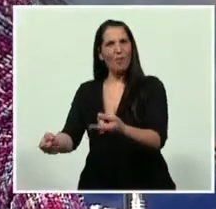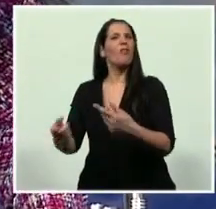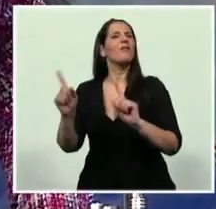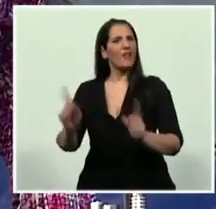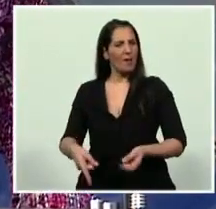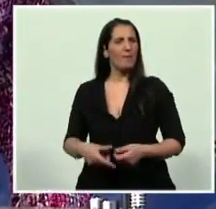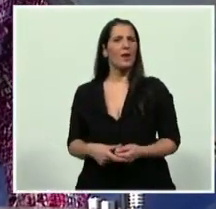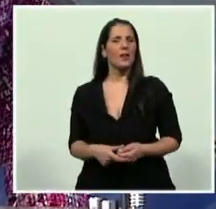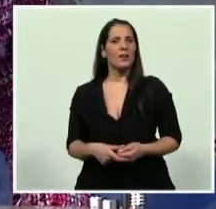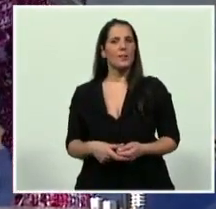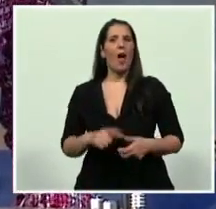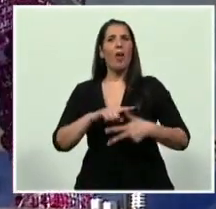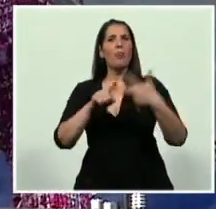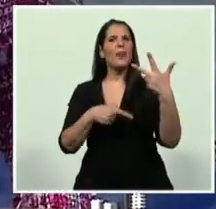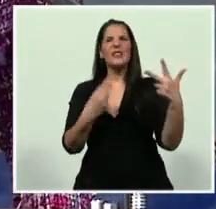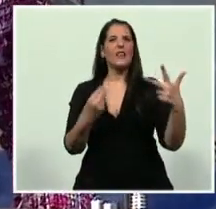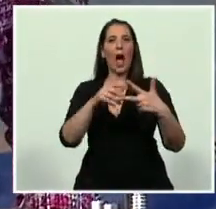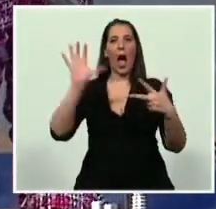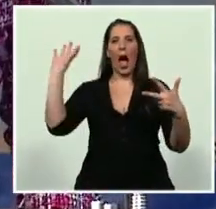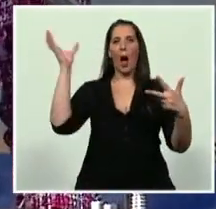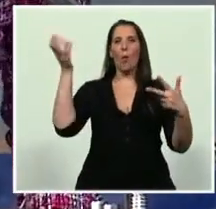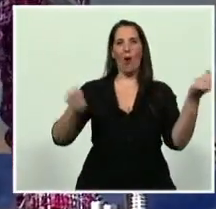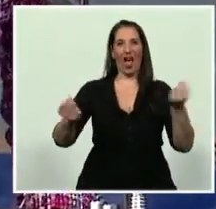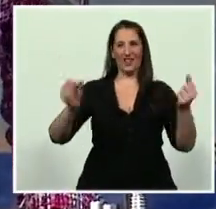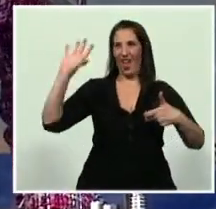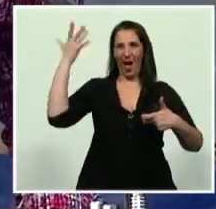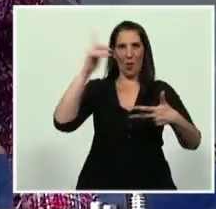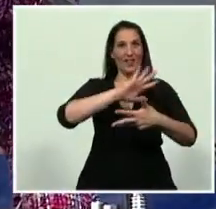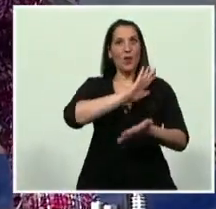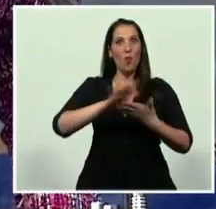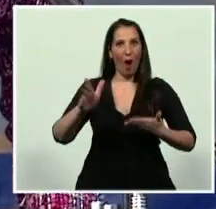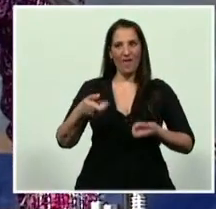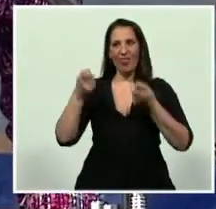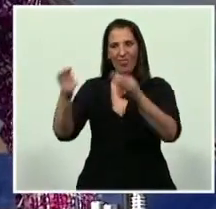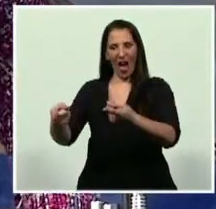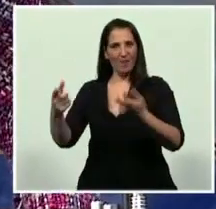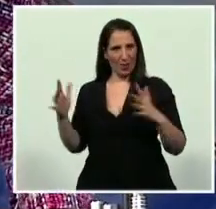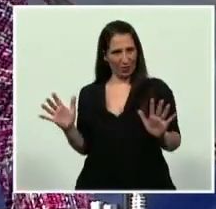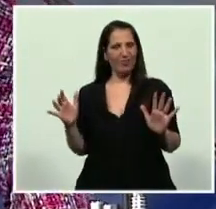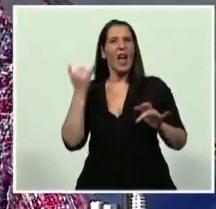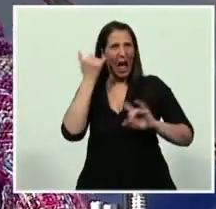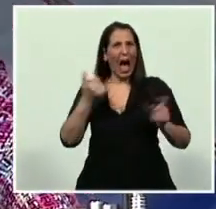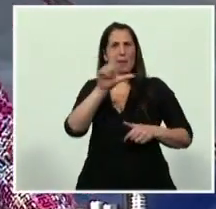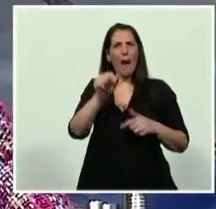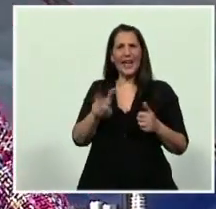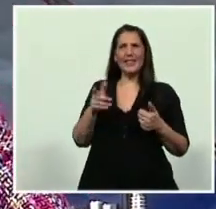tres nuevas ambulancias de las 115 que hoy se están distribuyendo en todo el país,